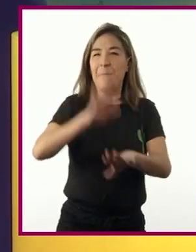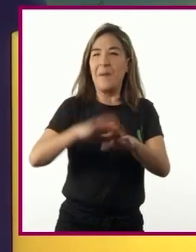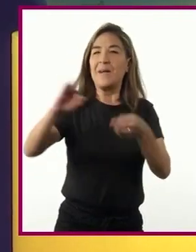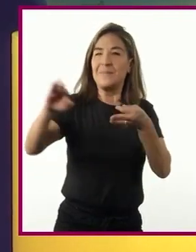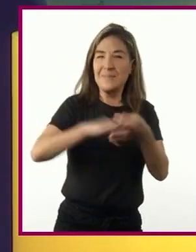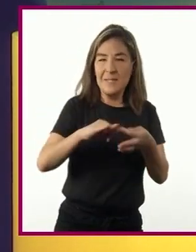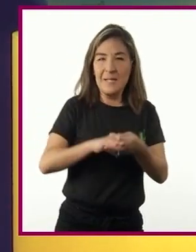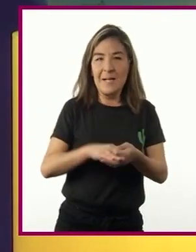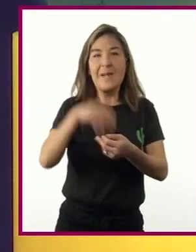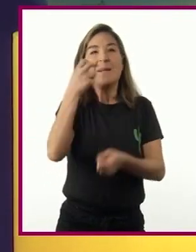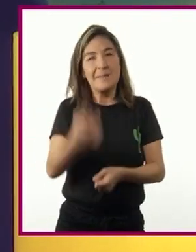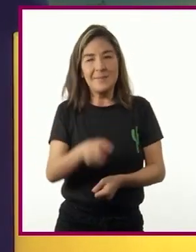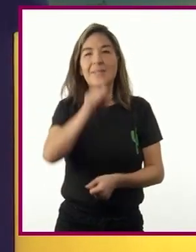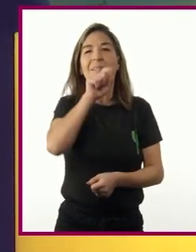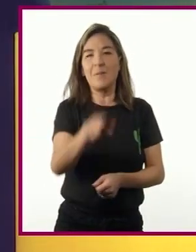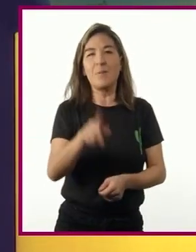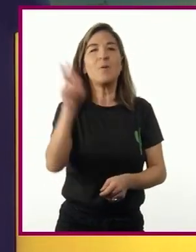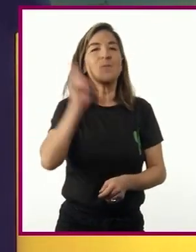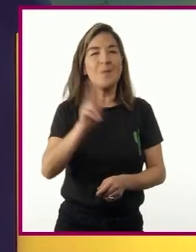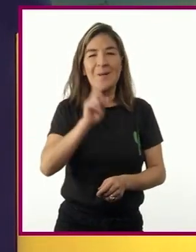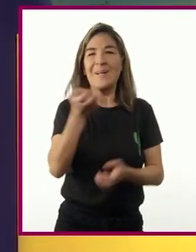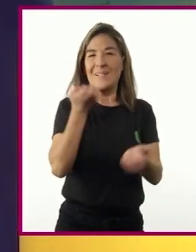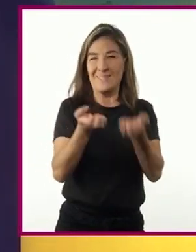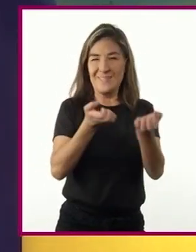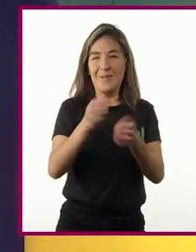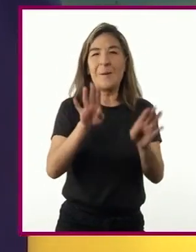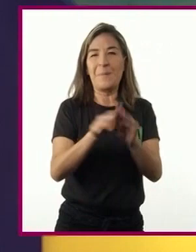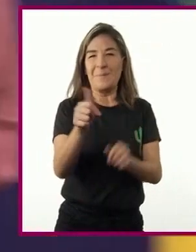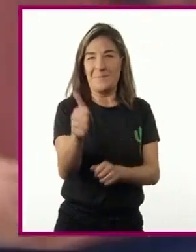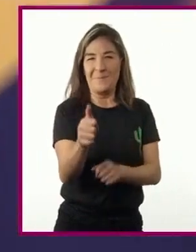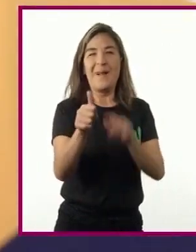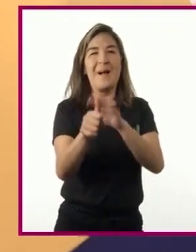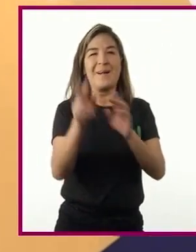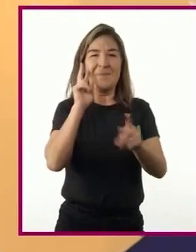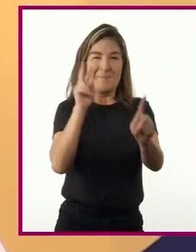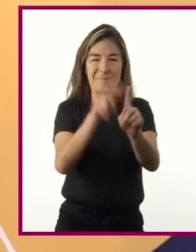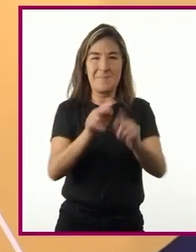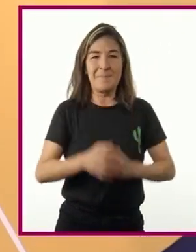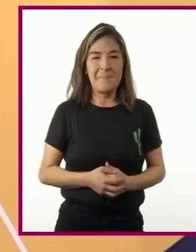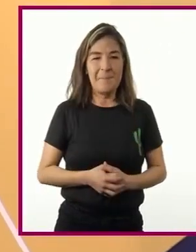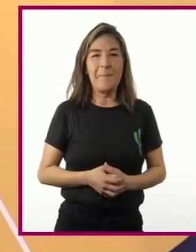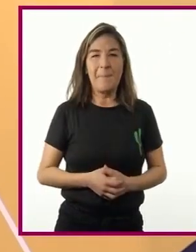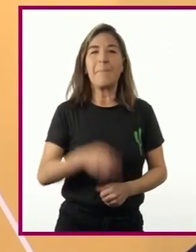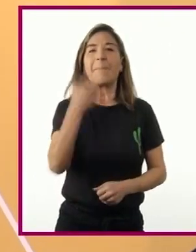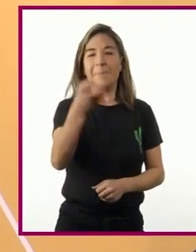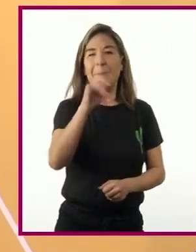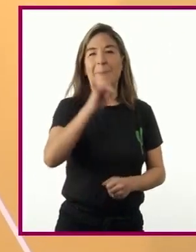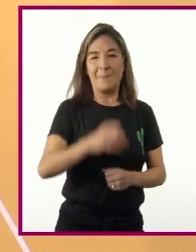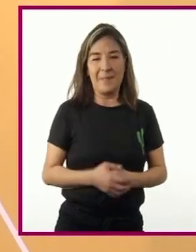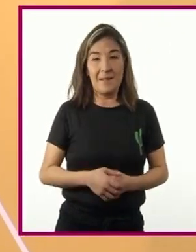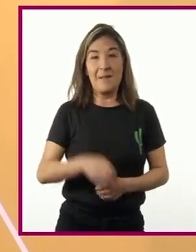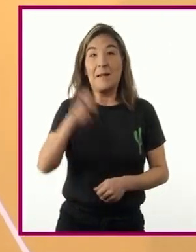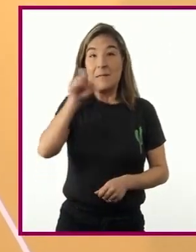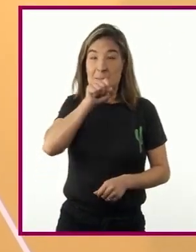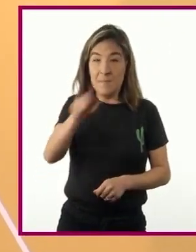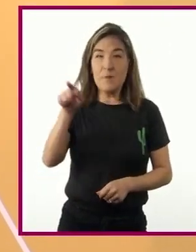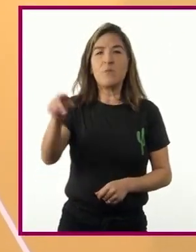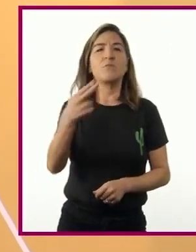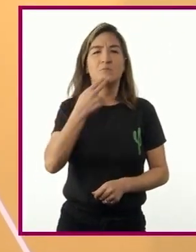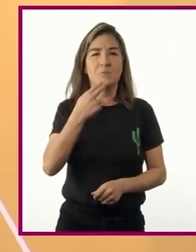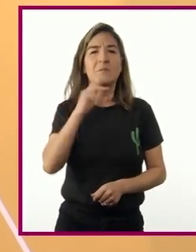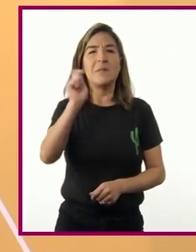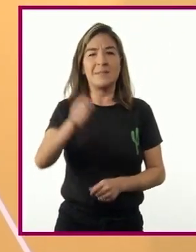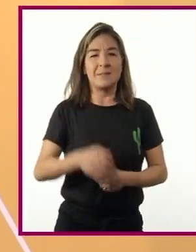y del cual realizamos el ejercicio del pulgar. Excelente. De hecho, ellos utilizaban